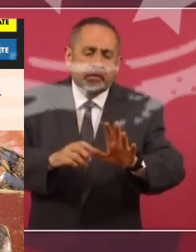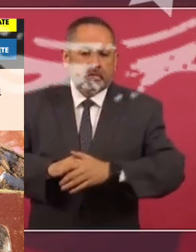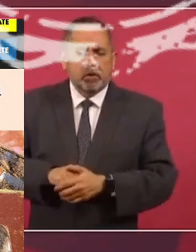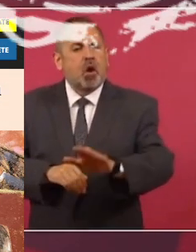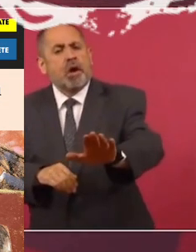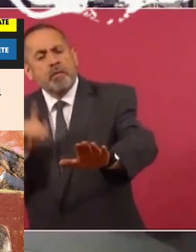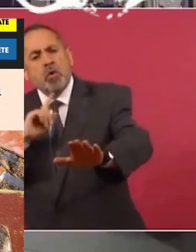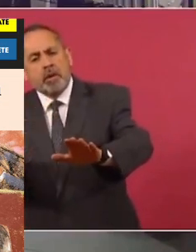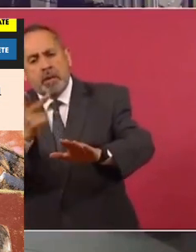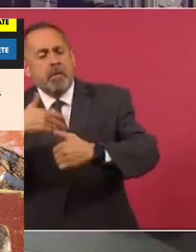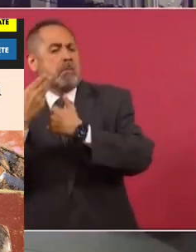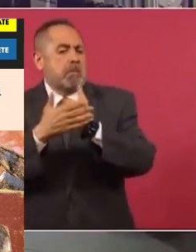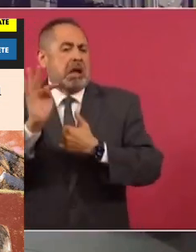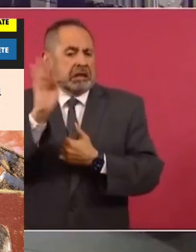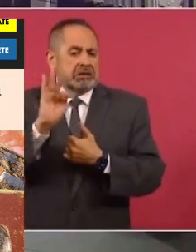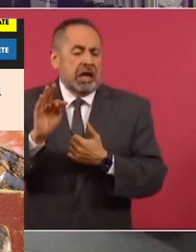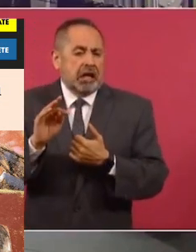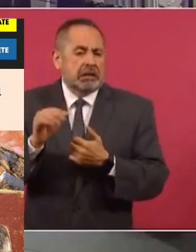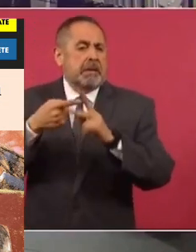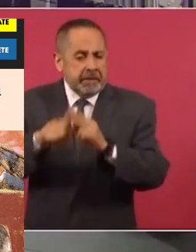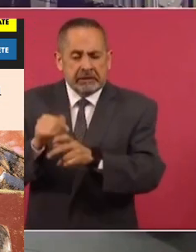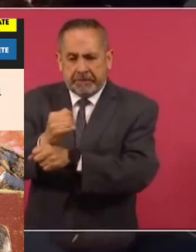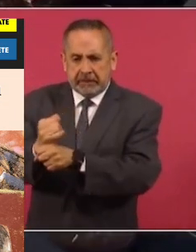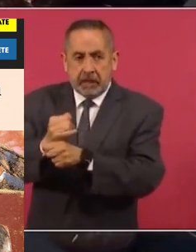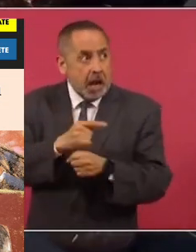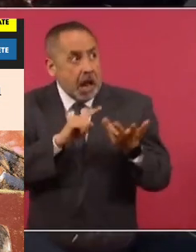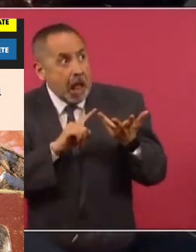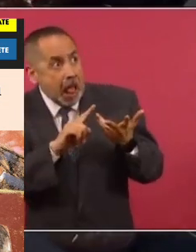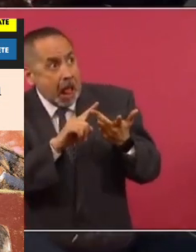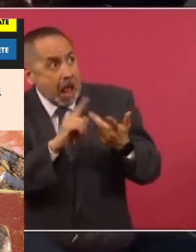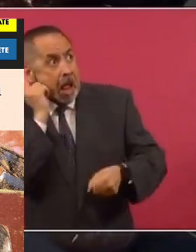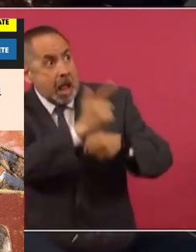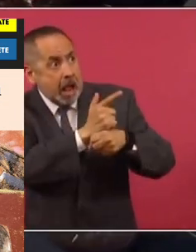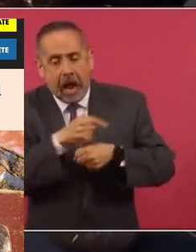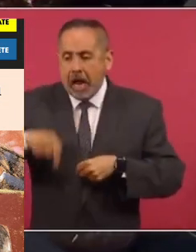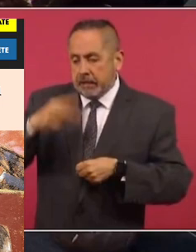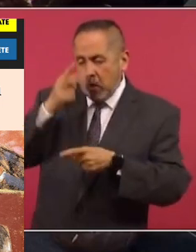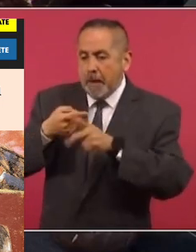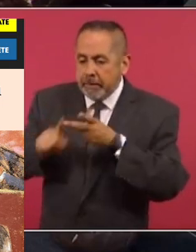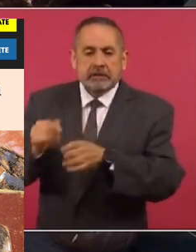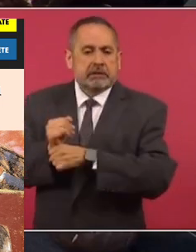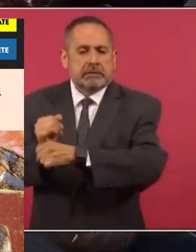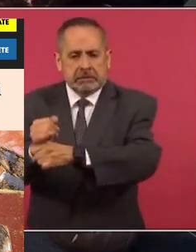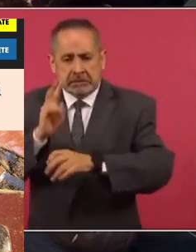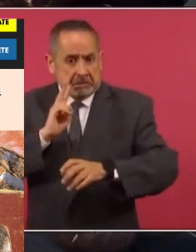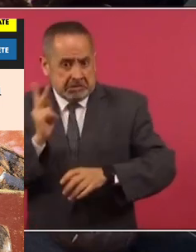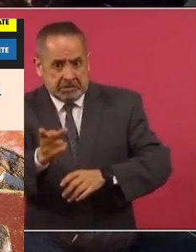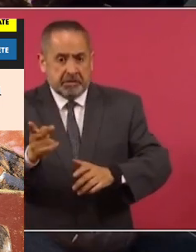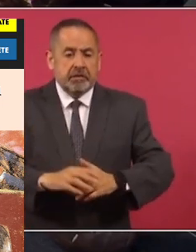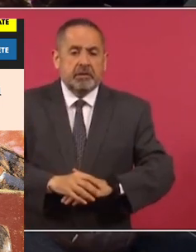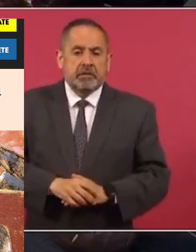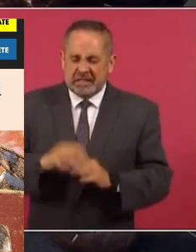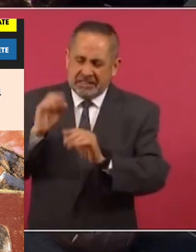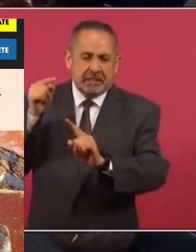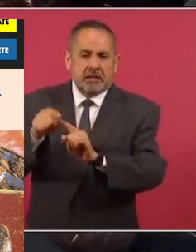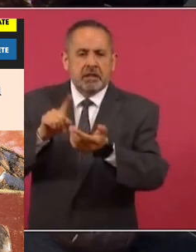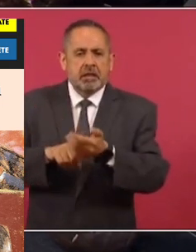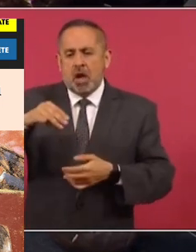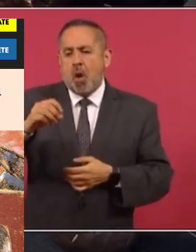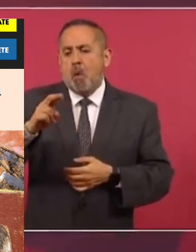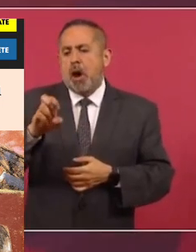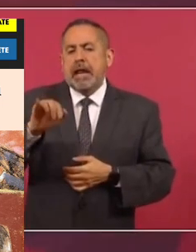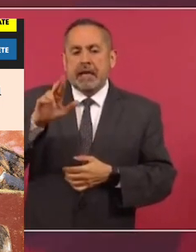¿Sí se contemplan abrir investigaciones con base en lo que se está siendo declarado en este juicio allá en Estados Unidos, concretamente en el caso de